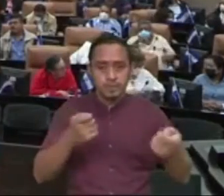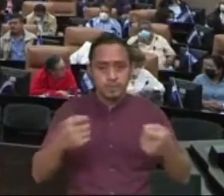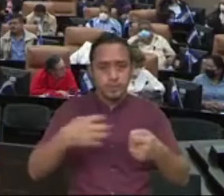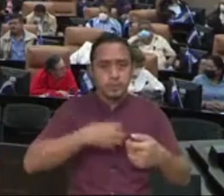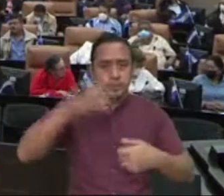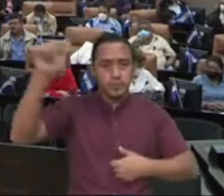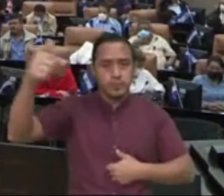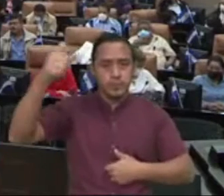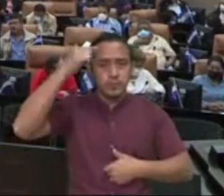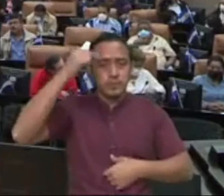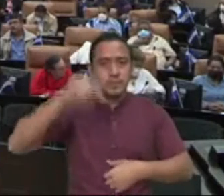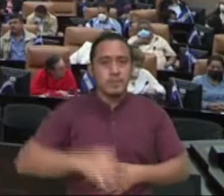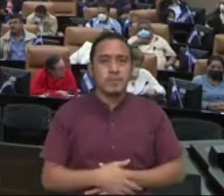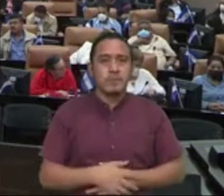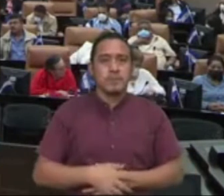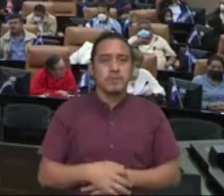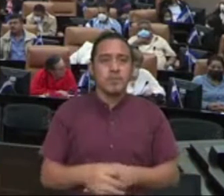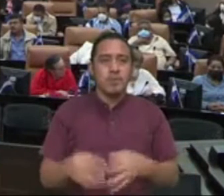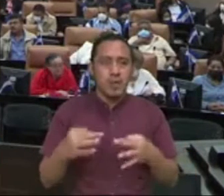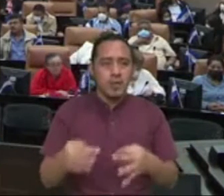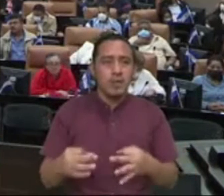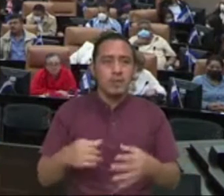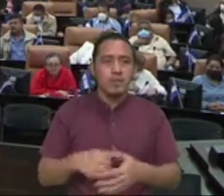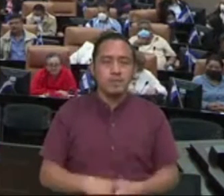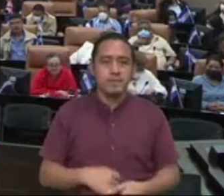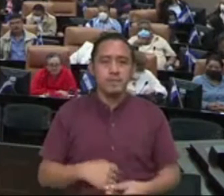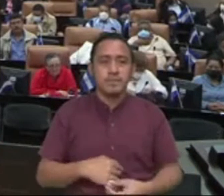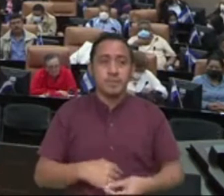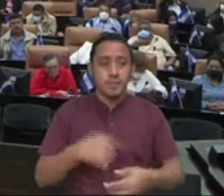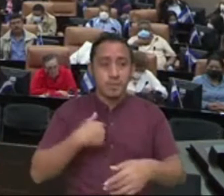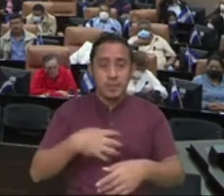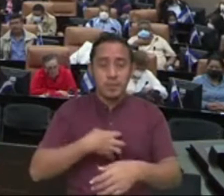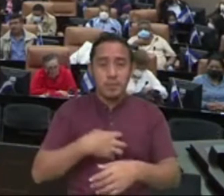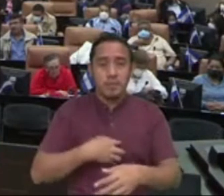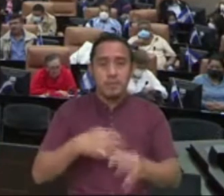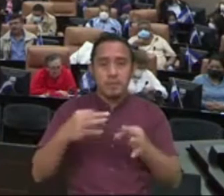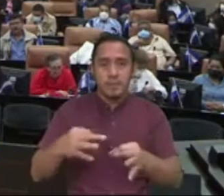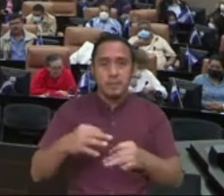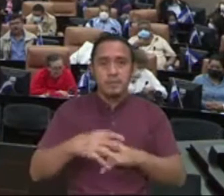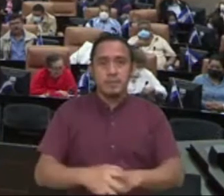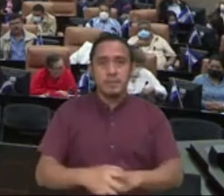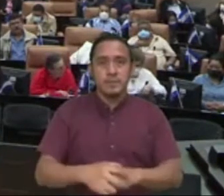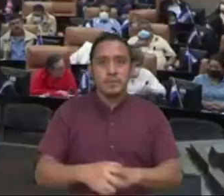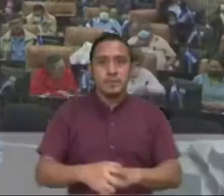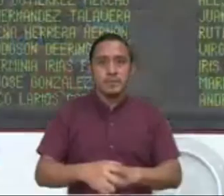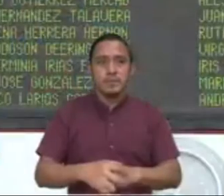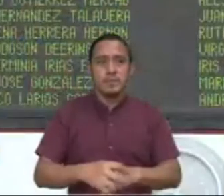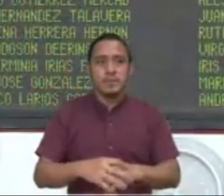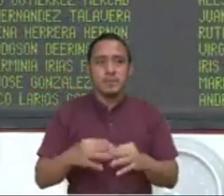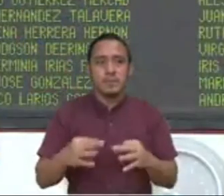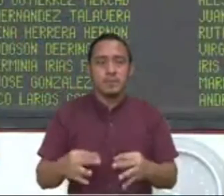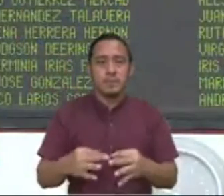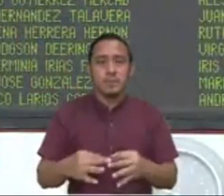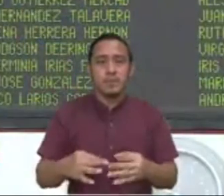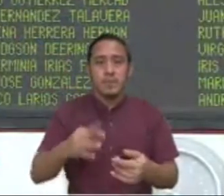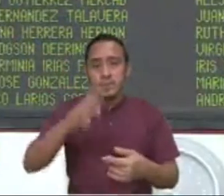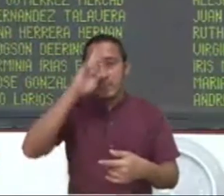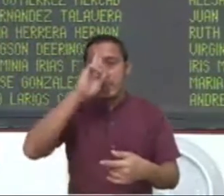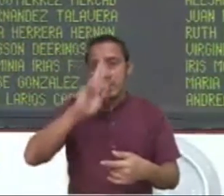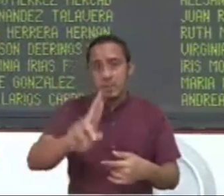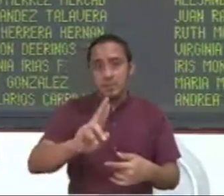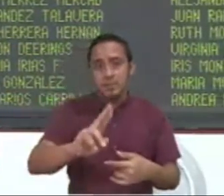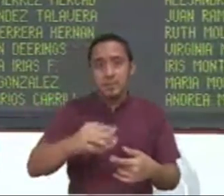Estado en función del interés público, preservando la institucionalidad a través del respeto